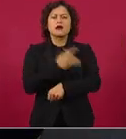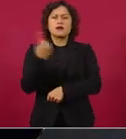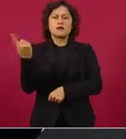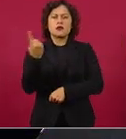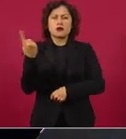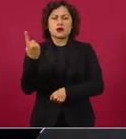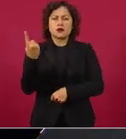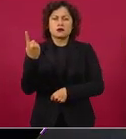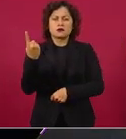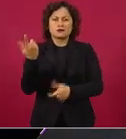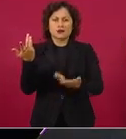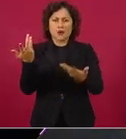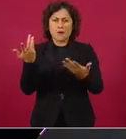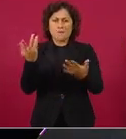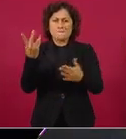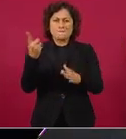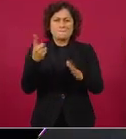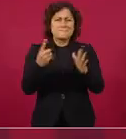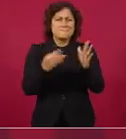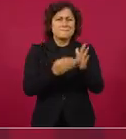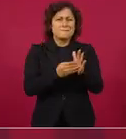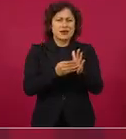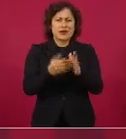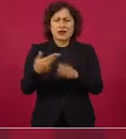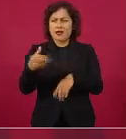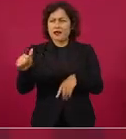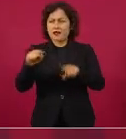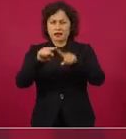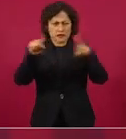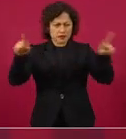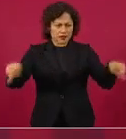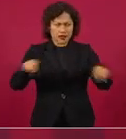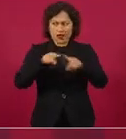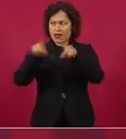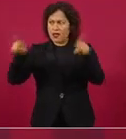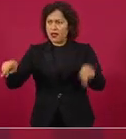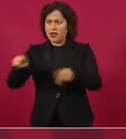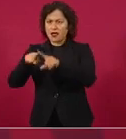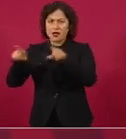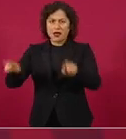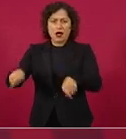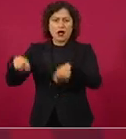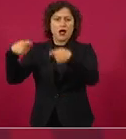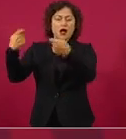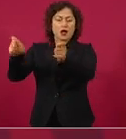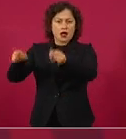miles de hectáreas. Ahora resulta que son ejidatarios.